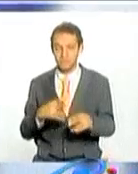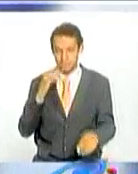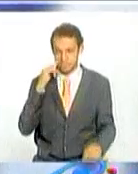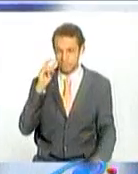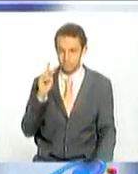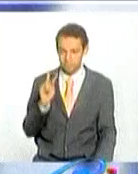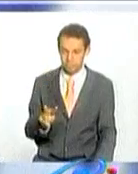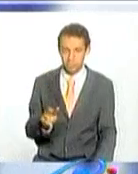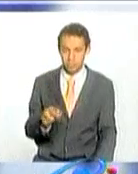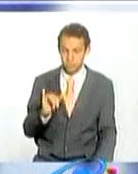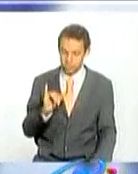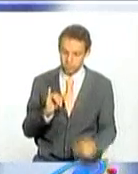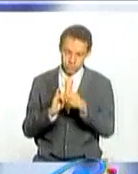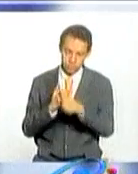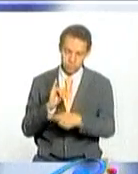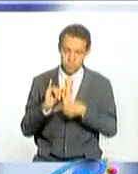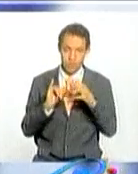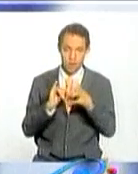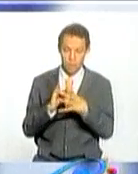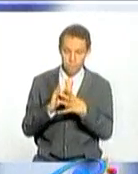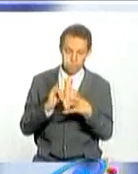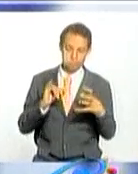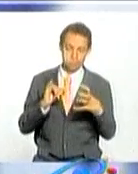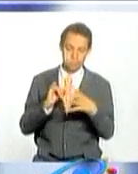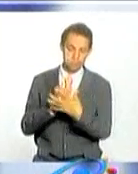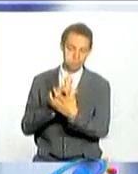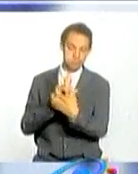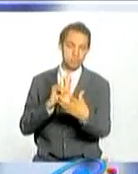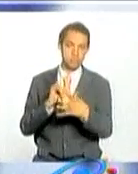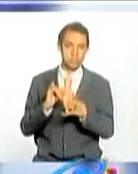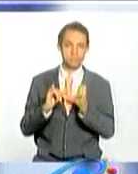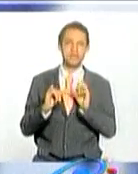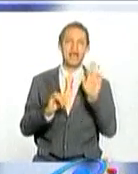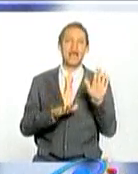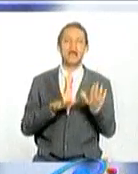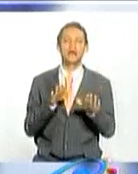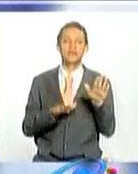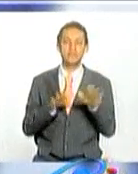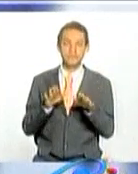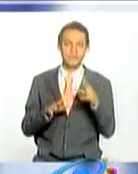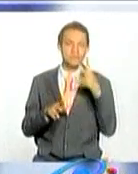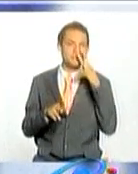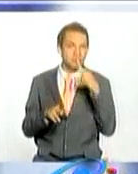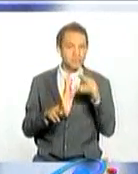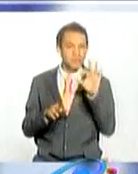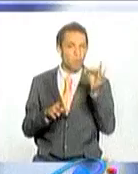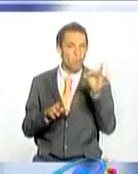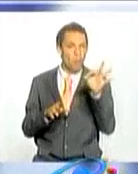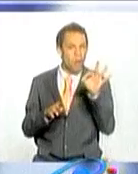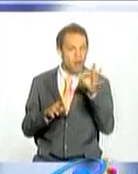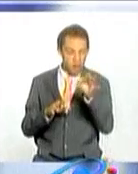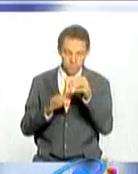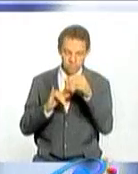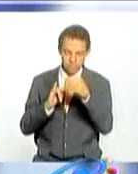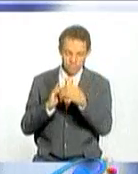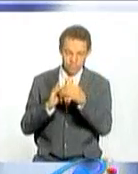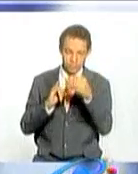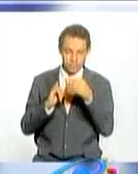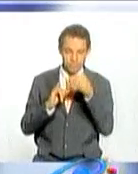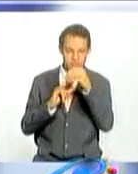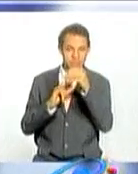un útero crecido, grande, con algunas formaciones como unas bolitas oscuras que son los